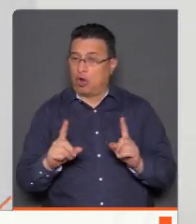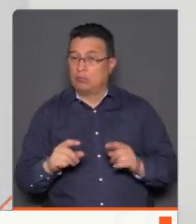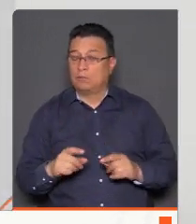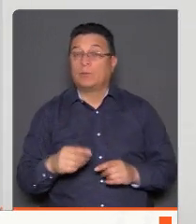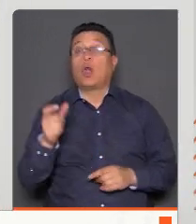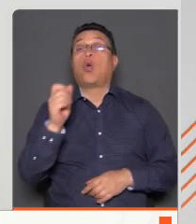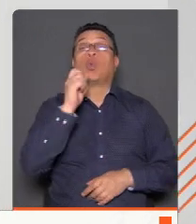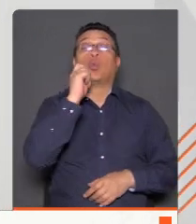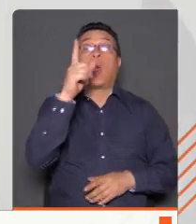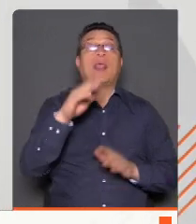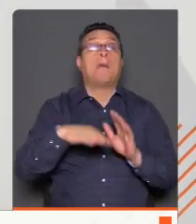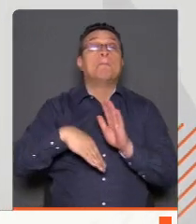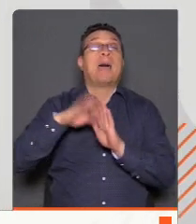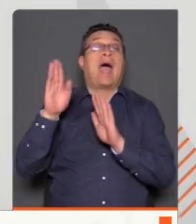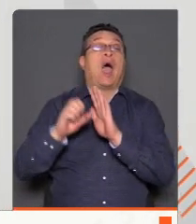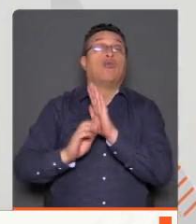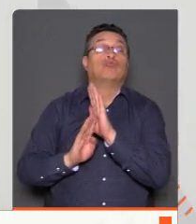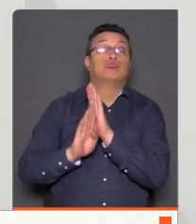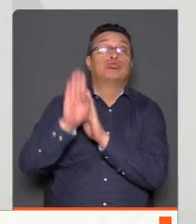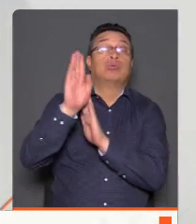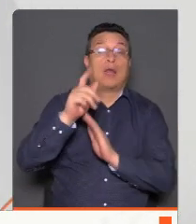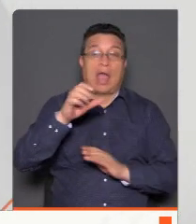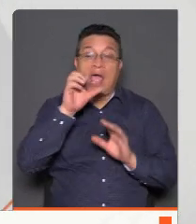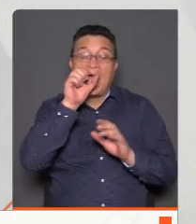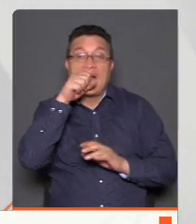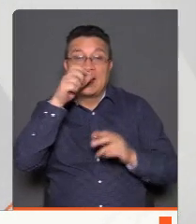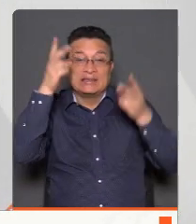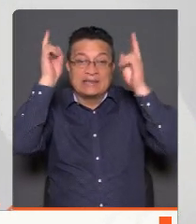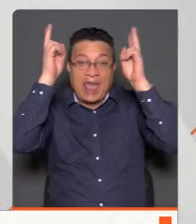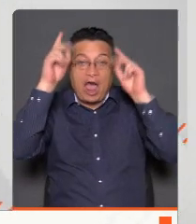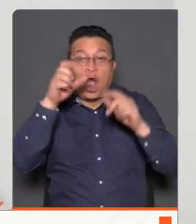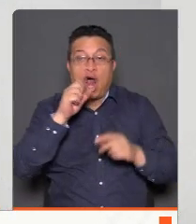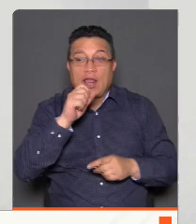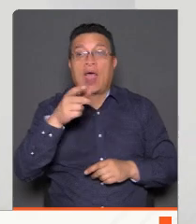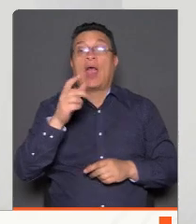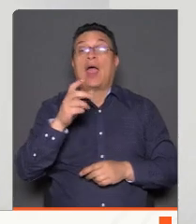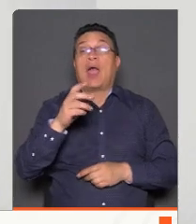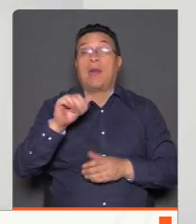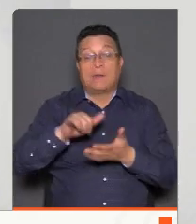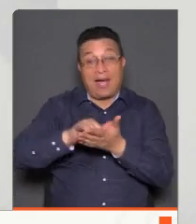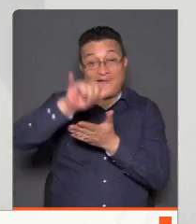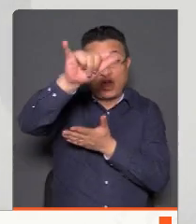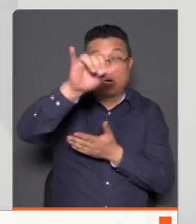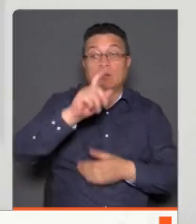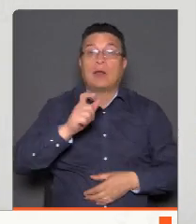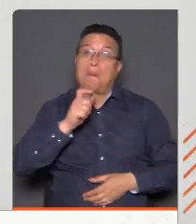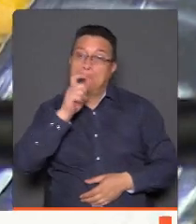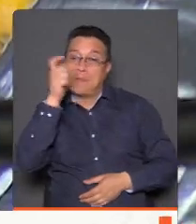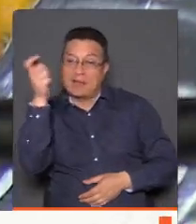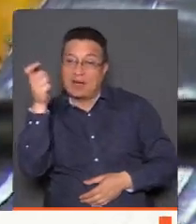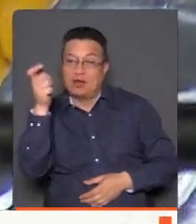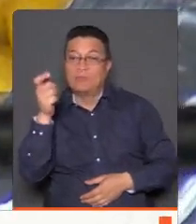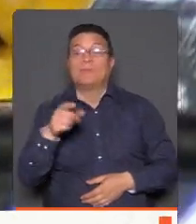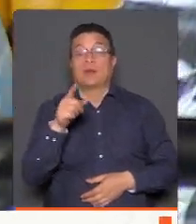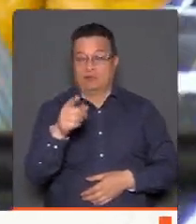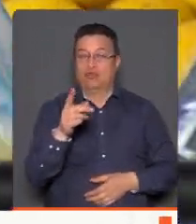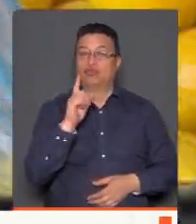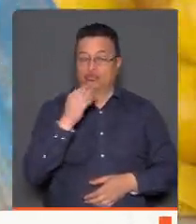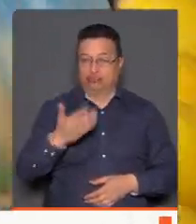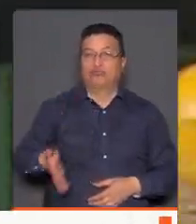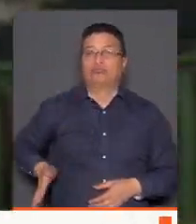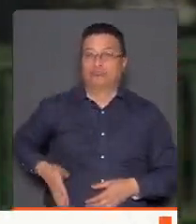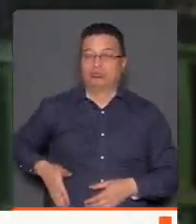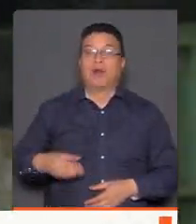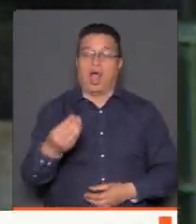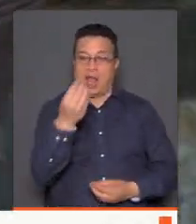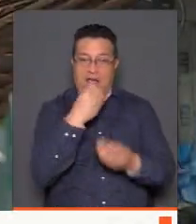los que más subieron de valor. La zanahoria, los pasajes de avión y el plátano. Como veis, seguramente también lo sintió en su presupuesto. Los alimentos no